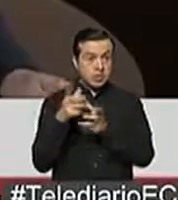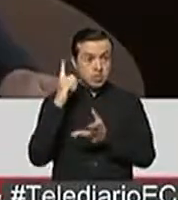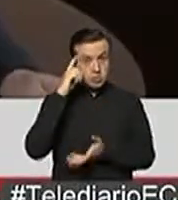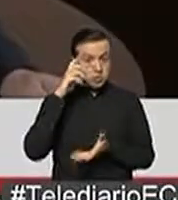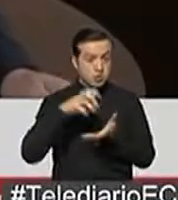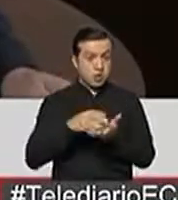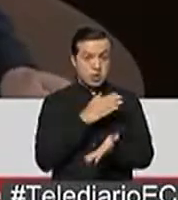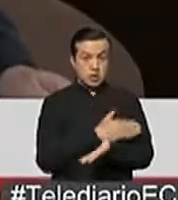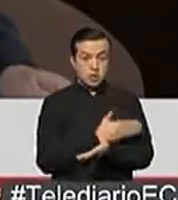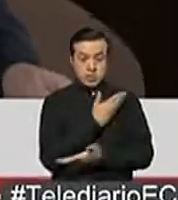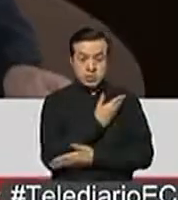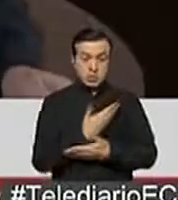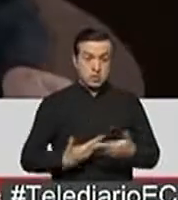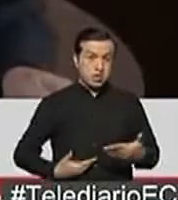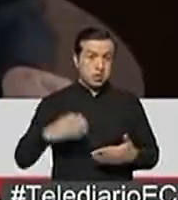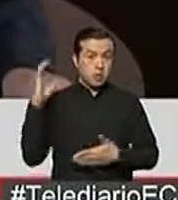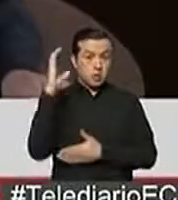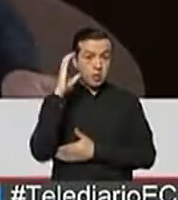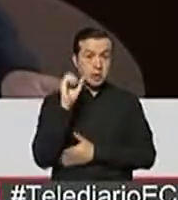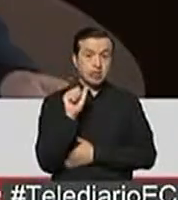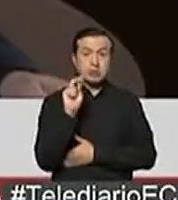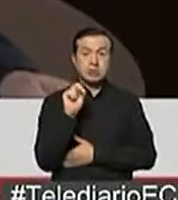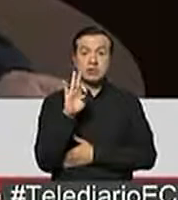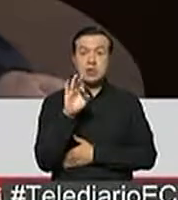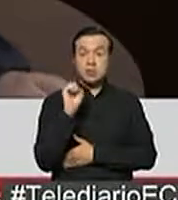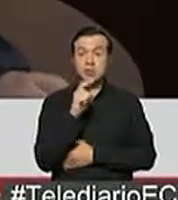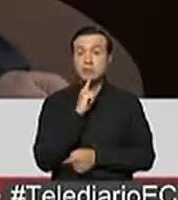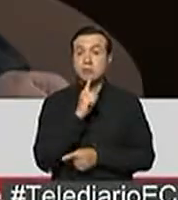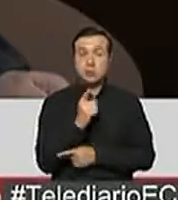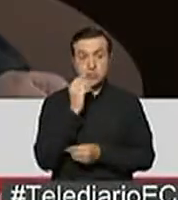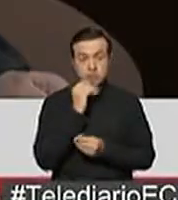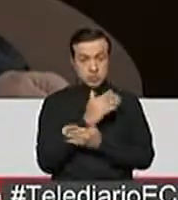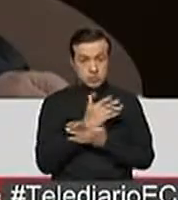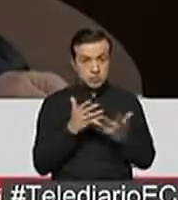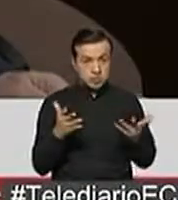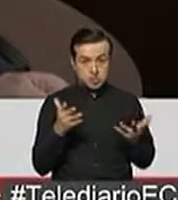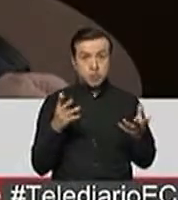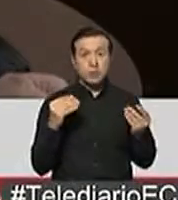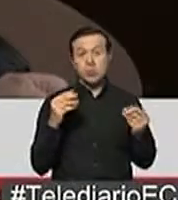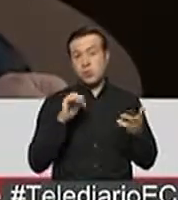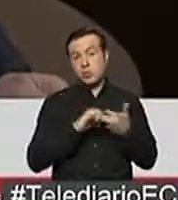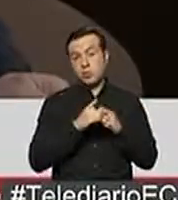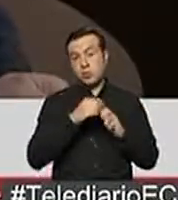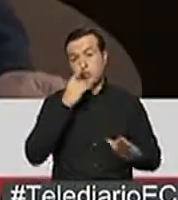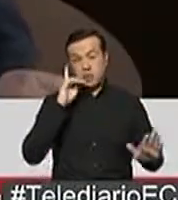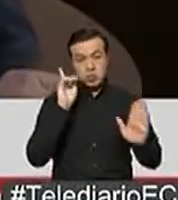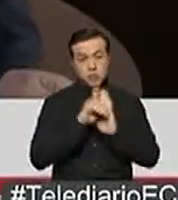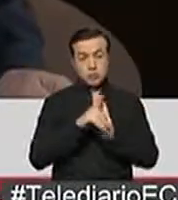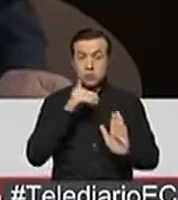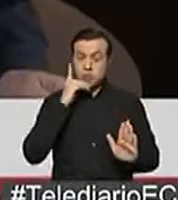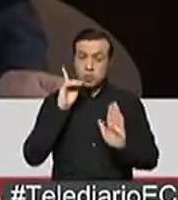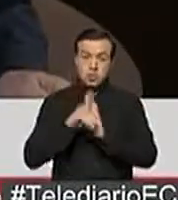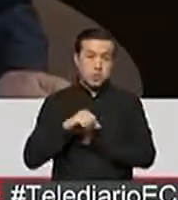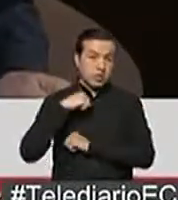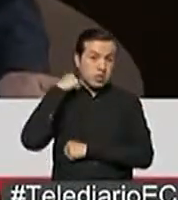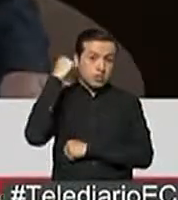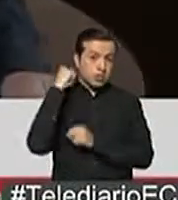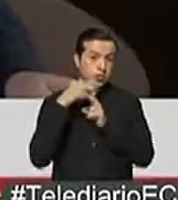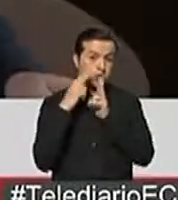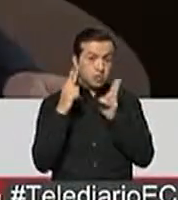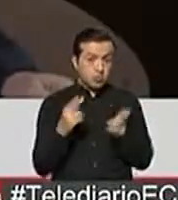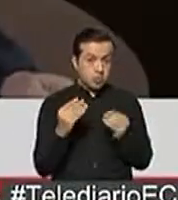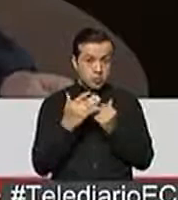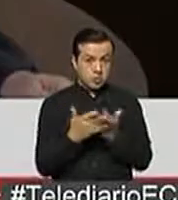anterior presidente colombiano Juan Manuel Santos y quien sacudió al país con graves denuncias de violaciones a los derechos humanos por parte